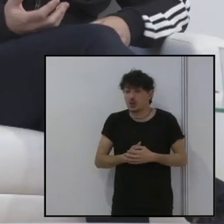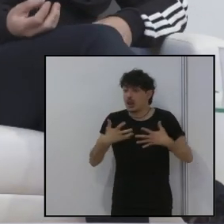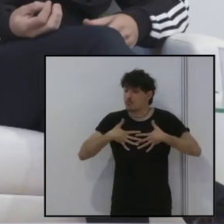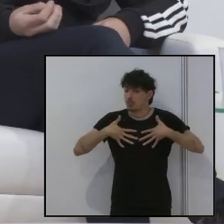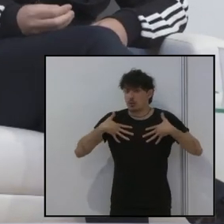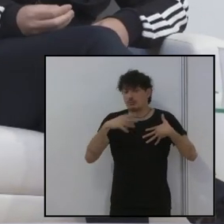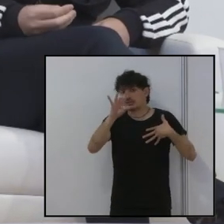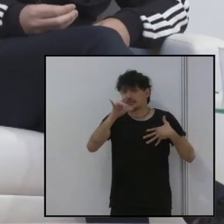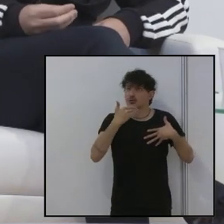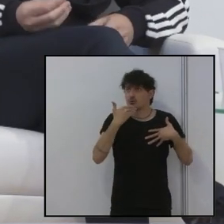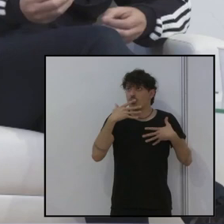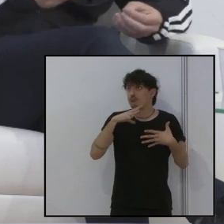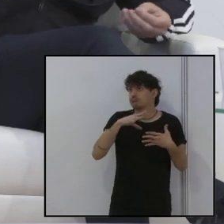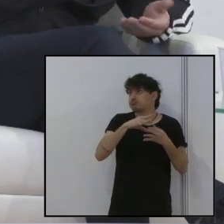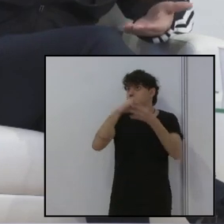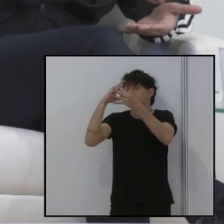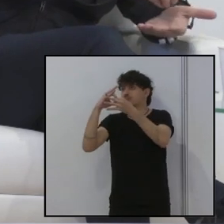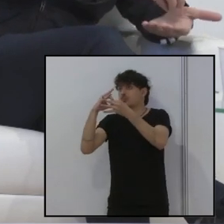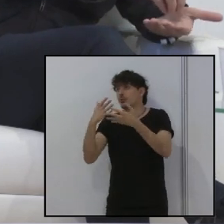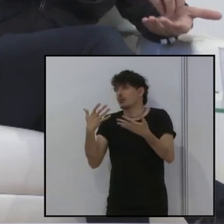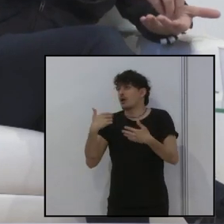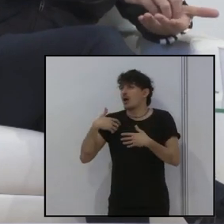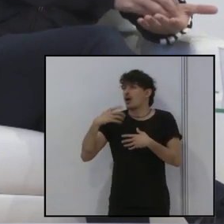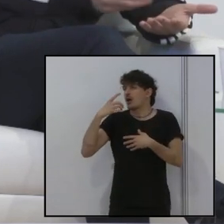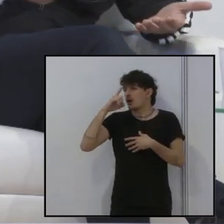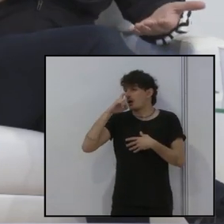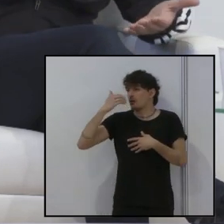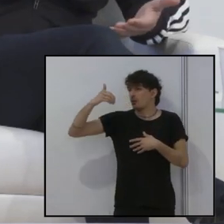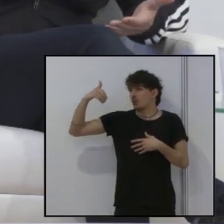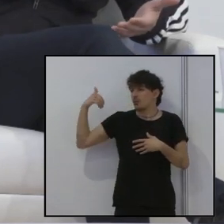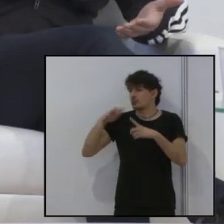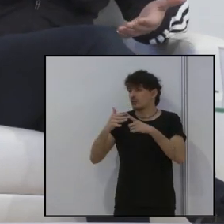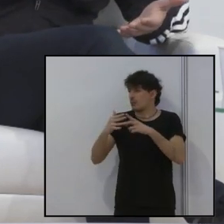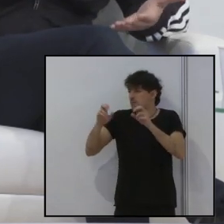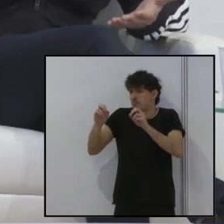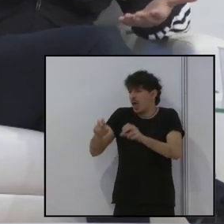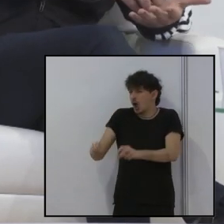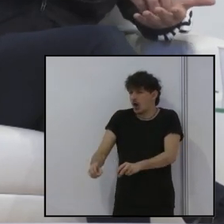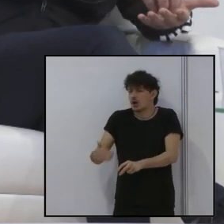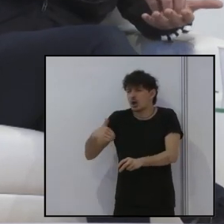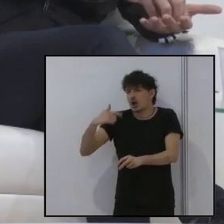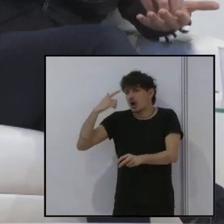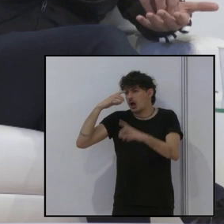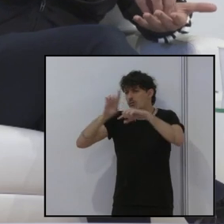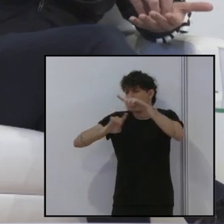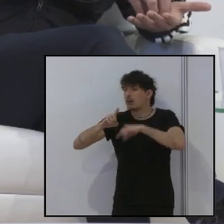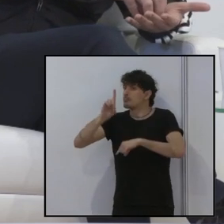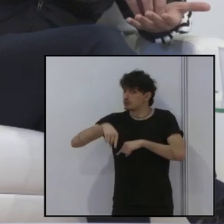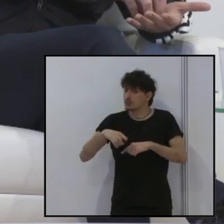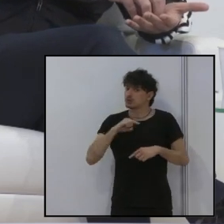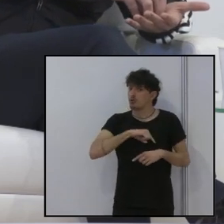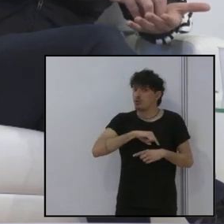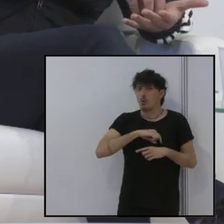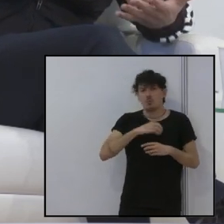sí, o sea, te vuelves a conectar emocionalmente con cuando estabas muy, muy mal, pero también te conectas emocionalmente con cuando estabas muy, muy bien. Y lo revives